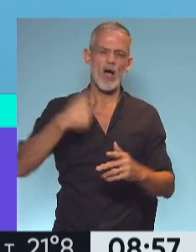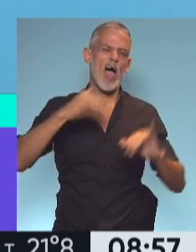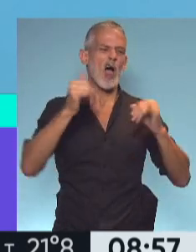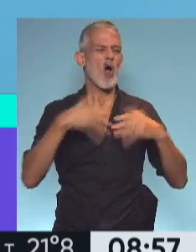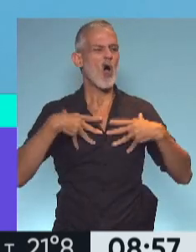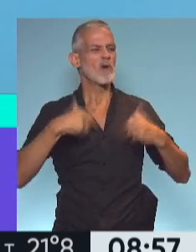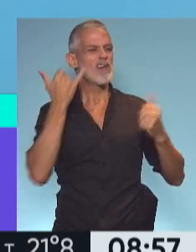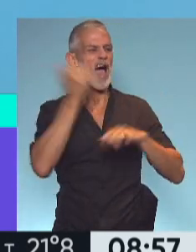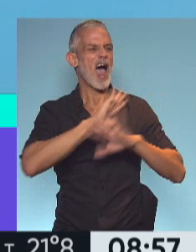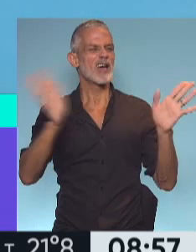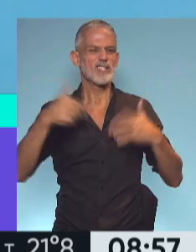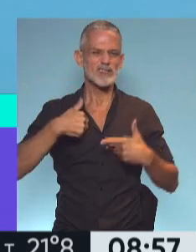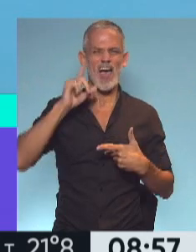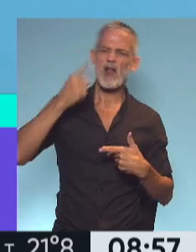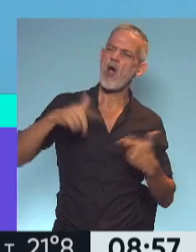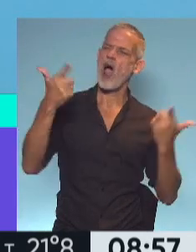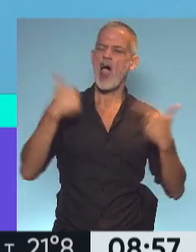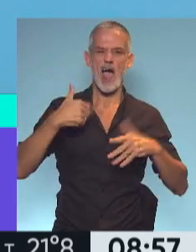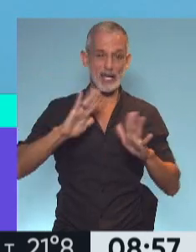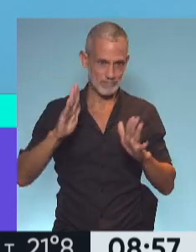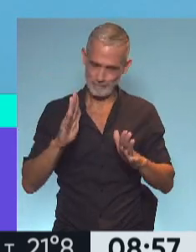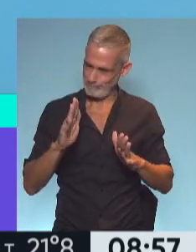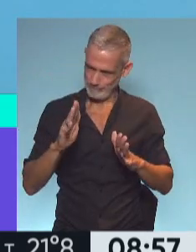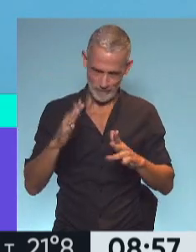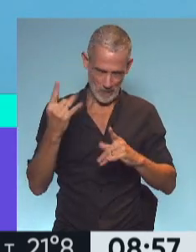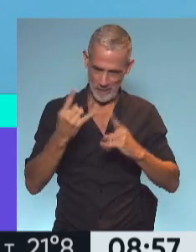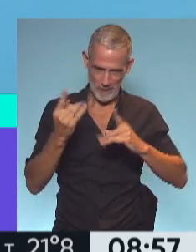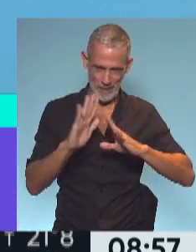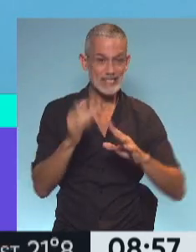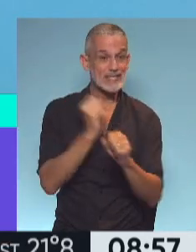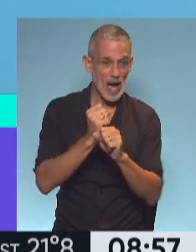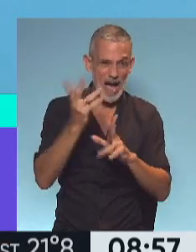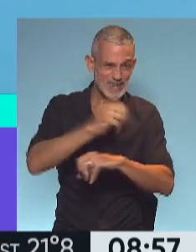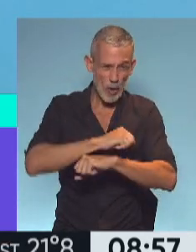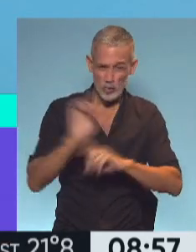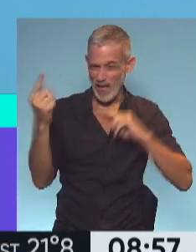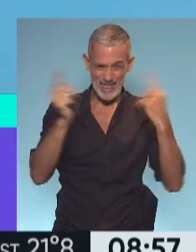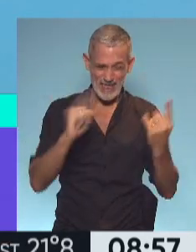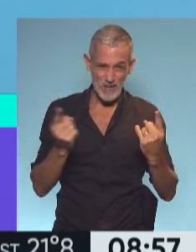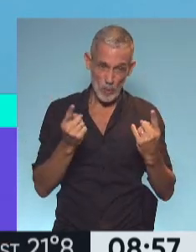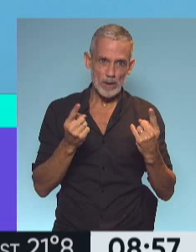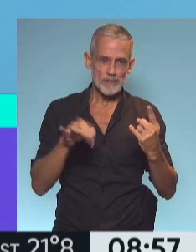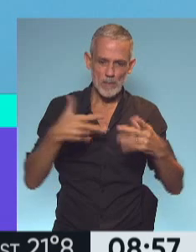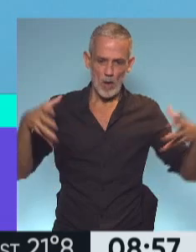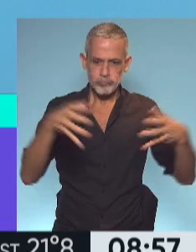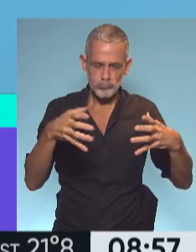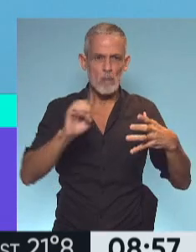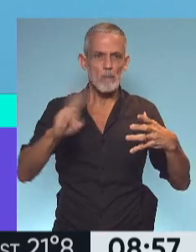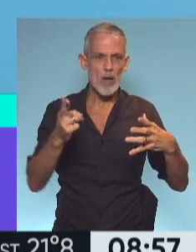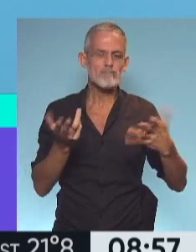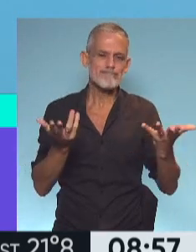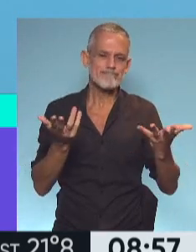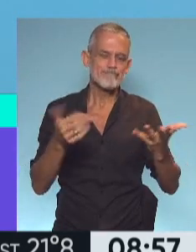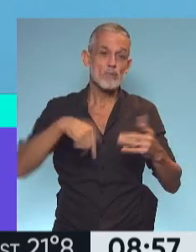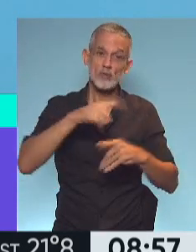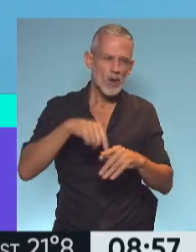sano no tiene riesgo, entonces trabajando en esta conducta individual que tiene impacto colectivo vamos a poder lograr